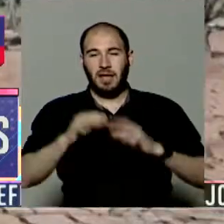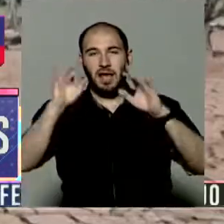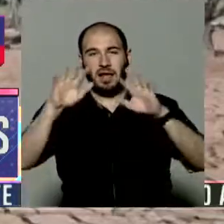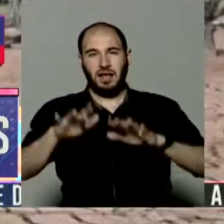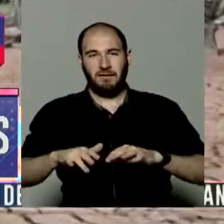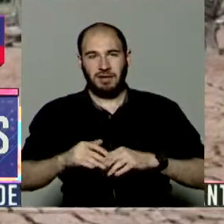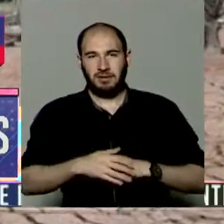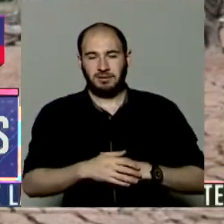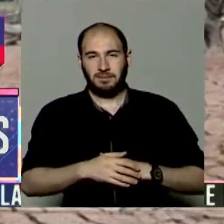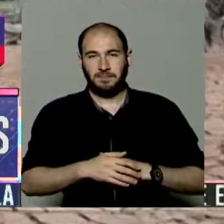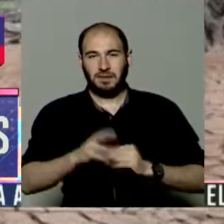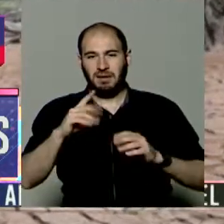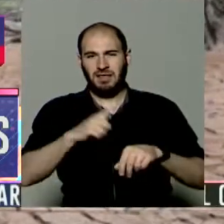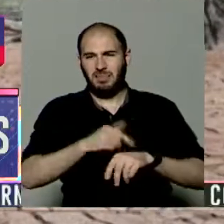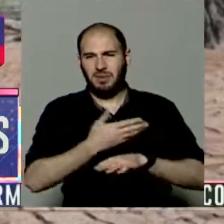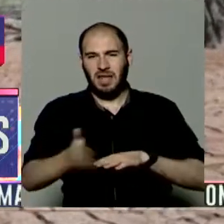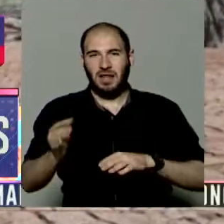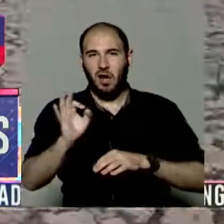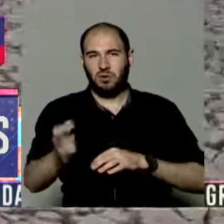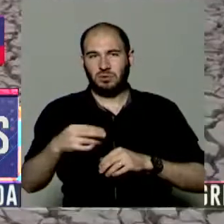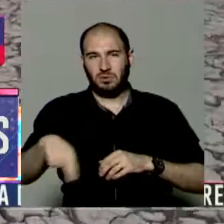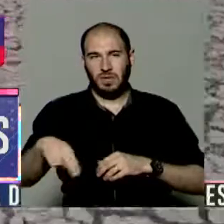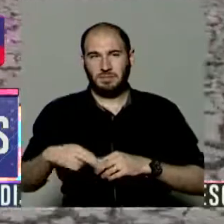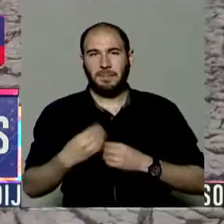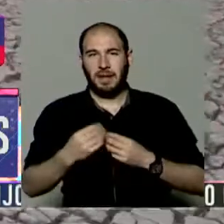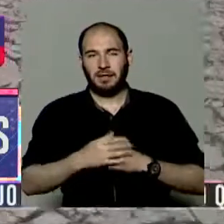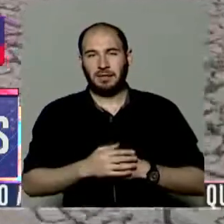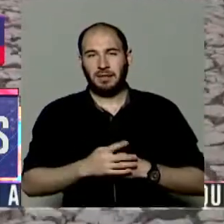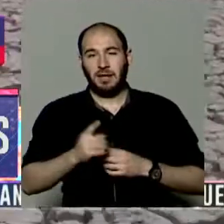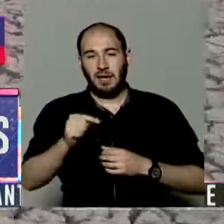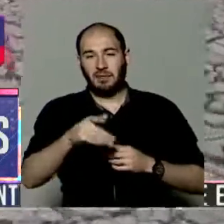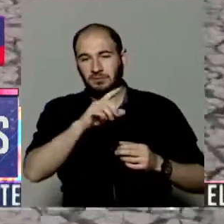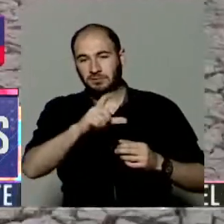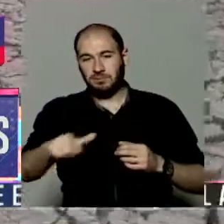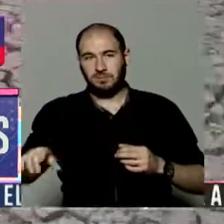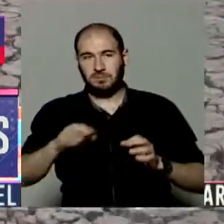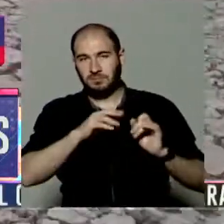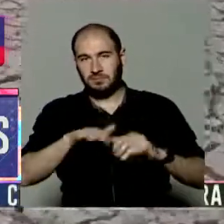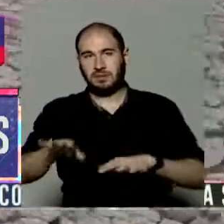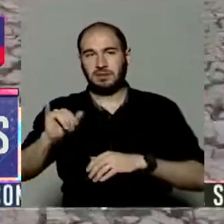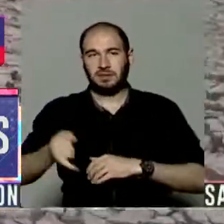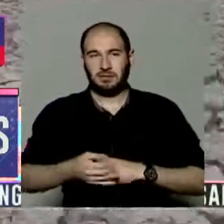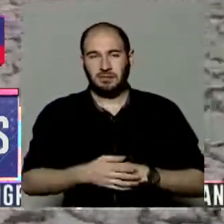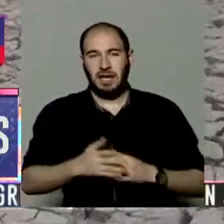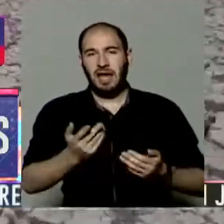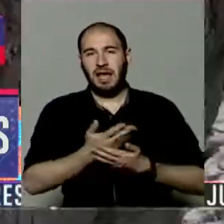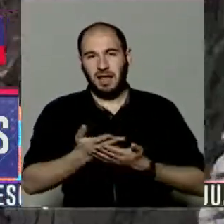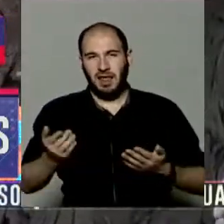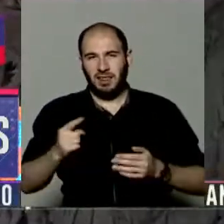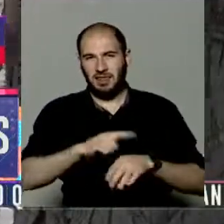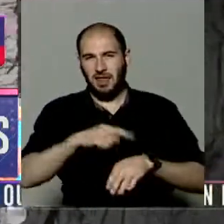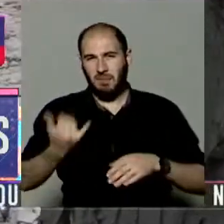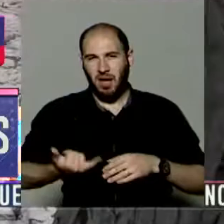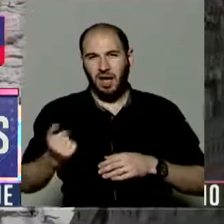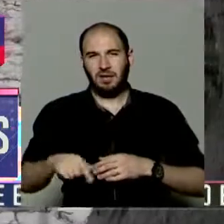nevadas, digamos, fuera de época de octubre y noviembre, para que eso se produjera. Y normalmente pasa en esta